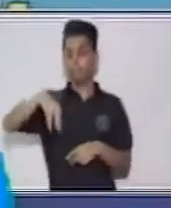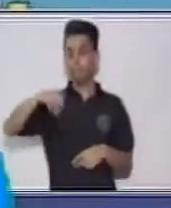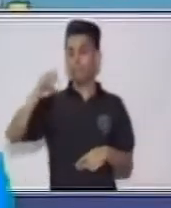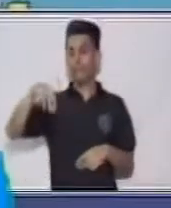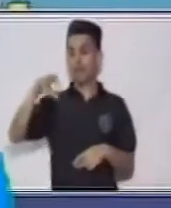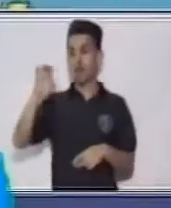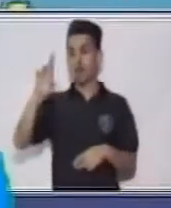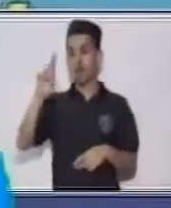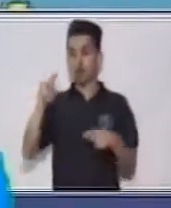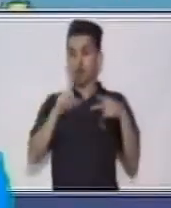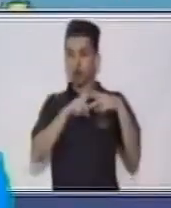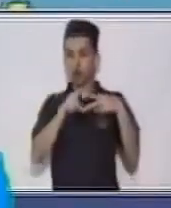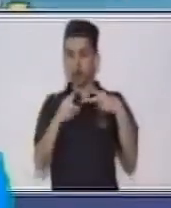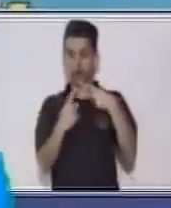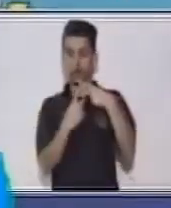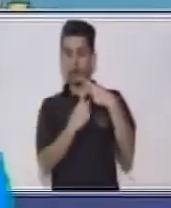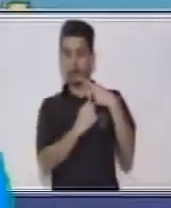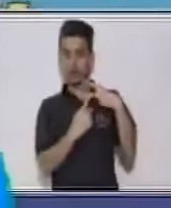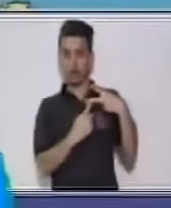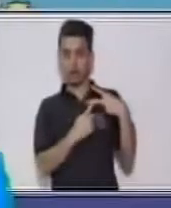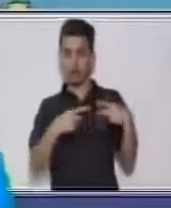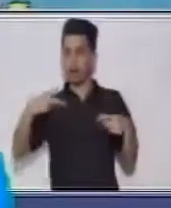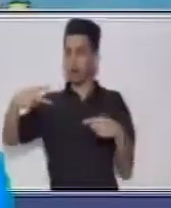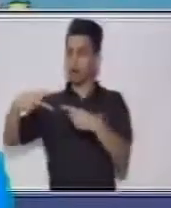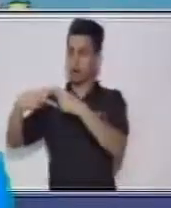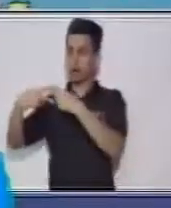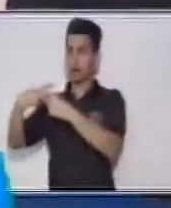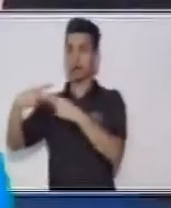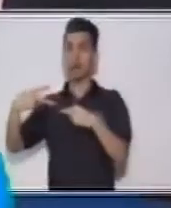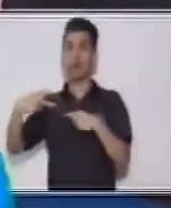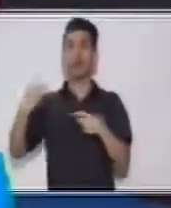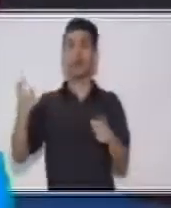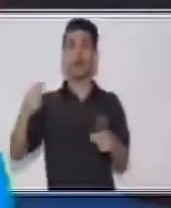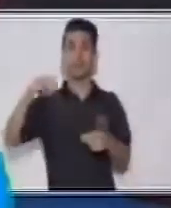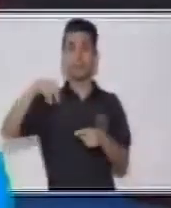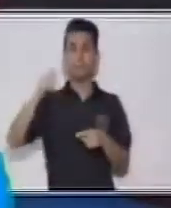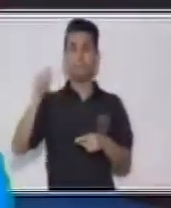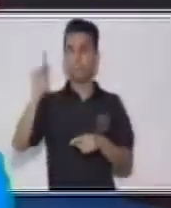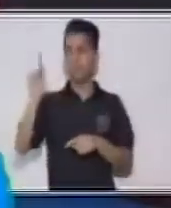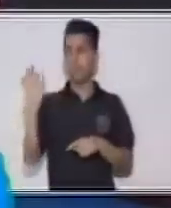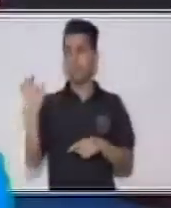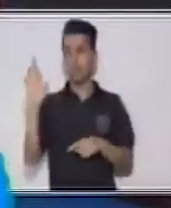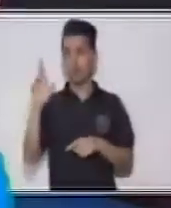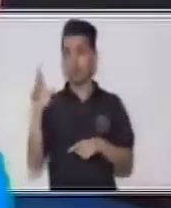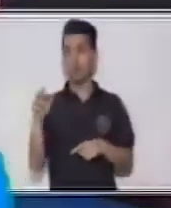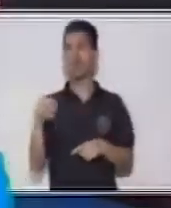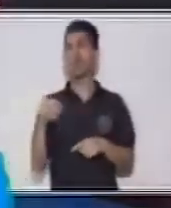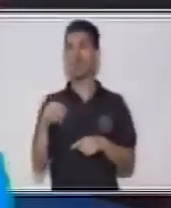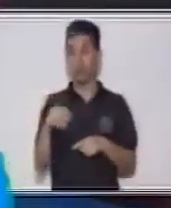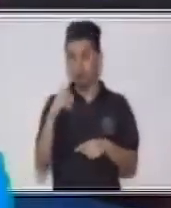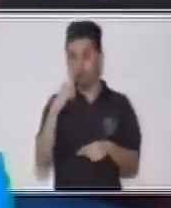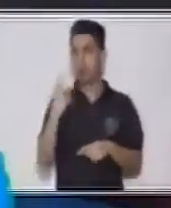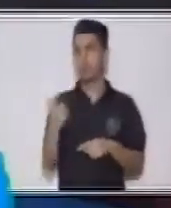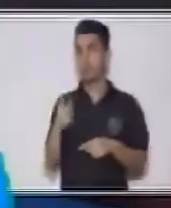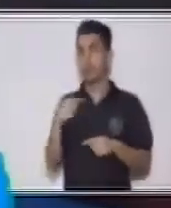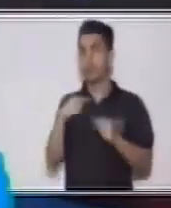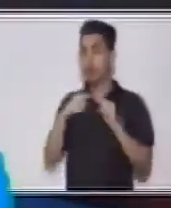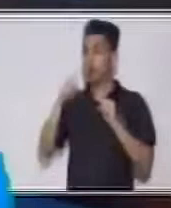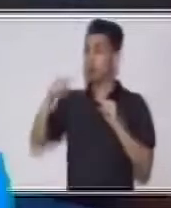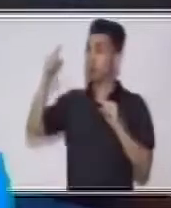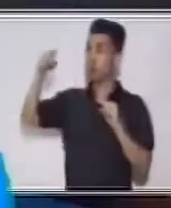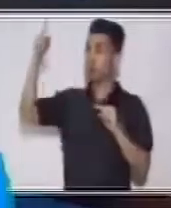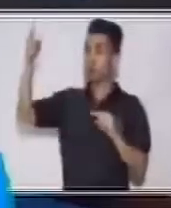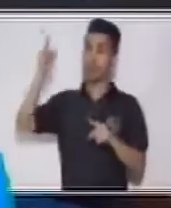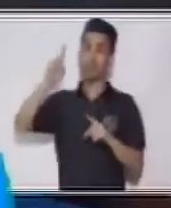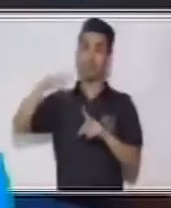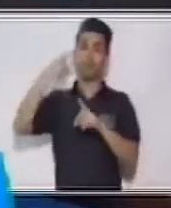subimos aumentamos cuando nosotros descendemos debemos de restar disminuimos el valor